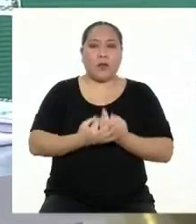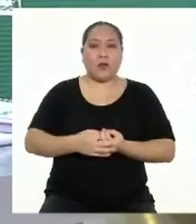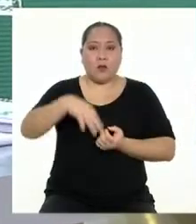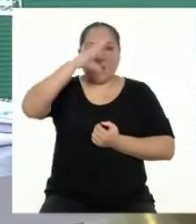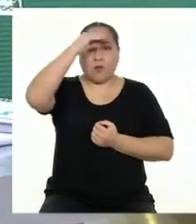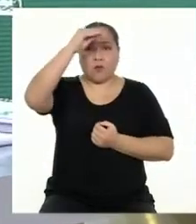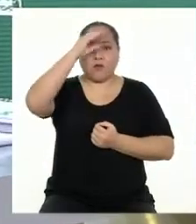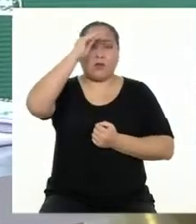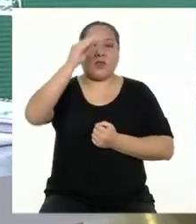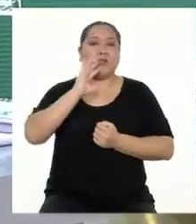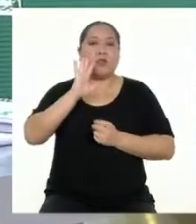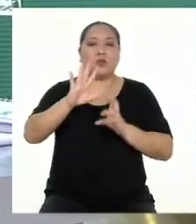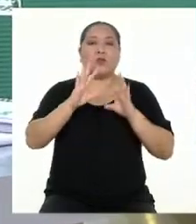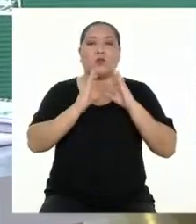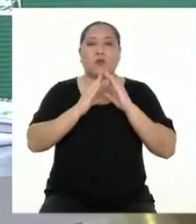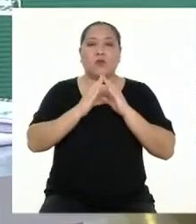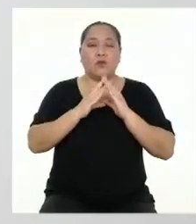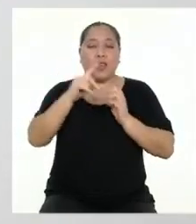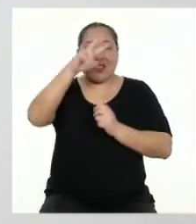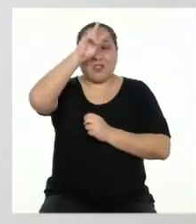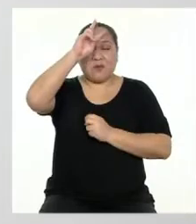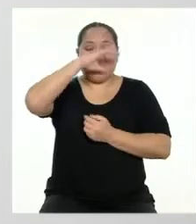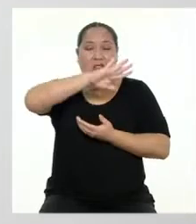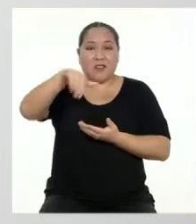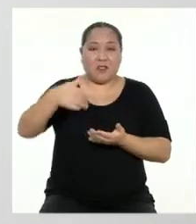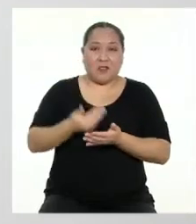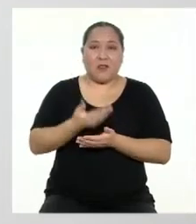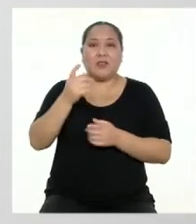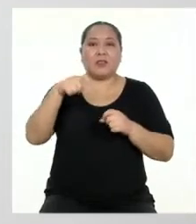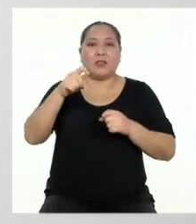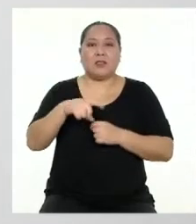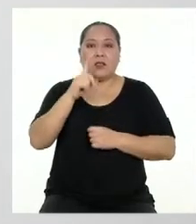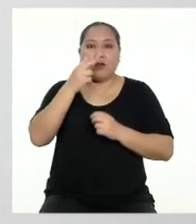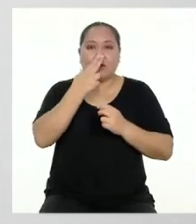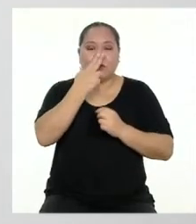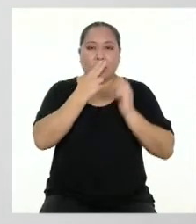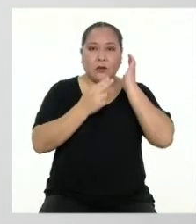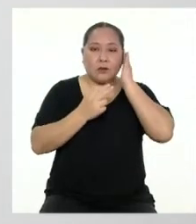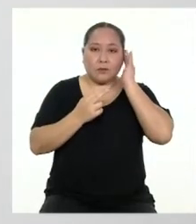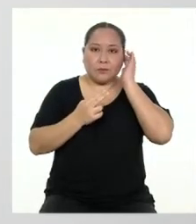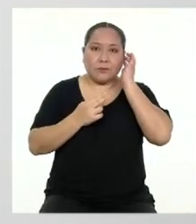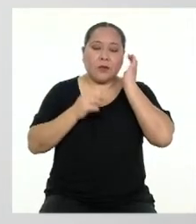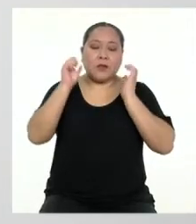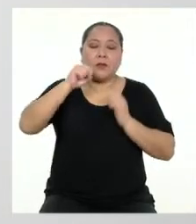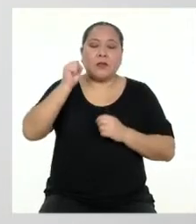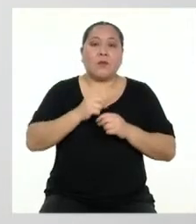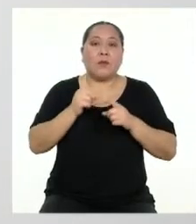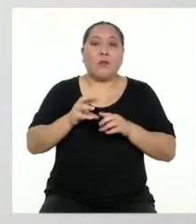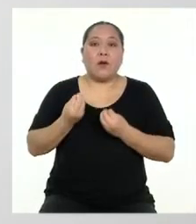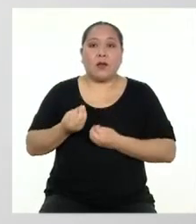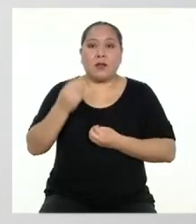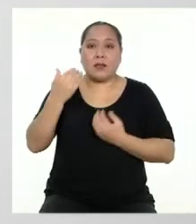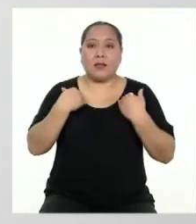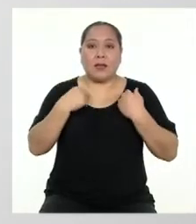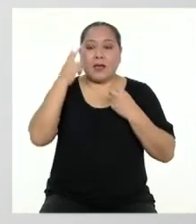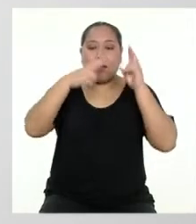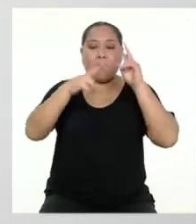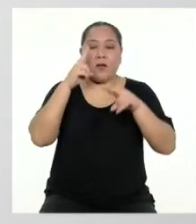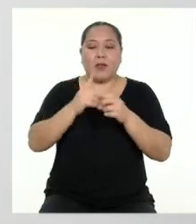tener su tocino de alcancía, ¿no es cierto? Creo que sí, porque desde ya se tienen que dar cuenta que